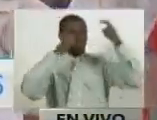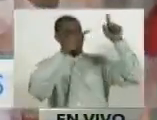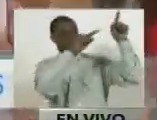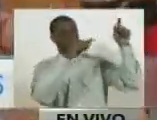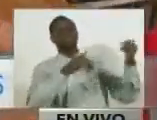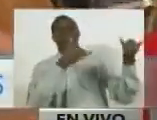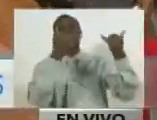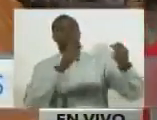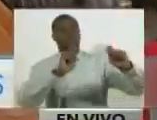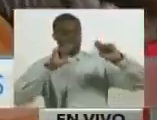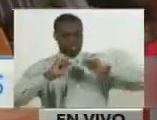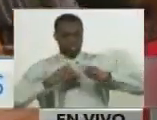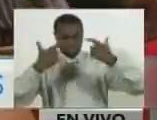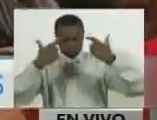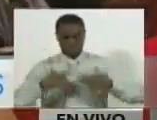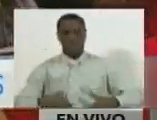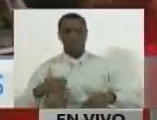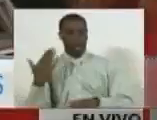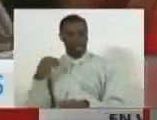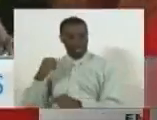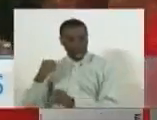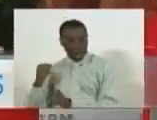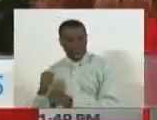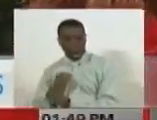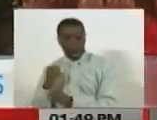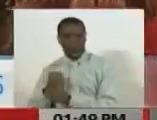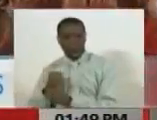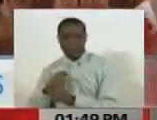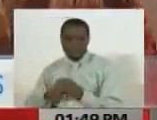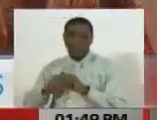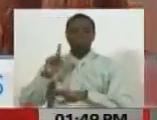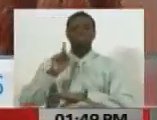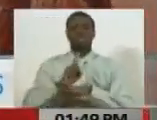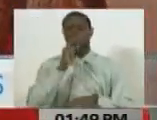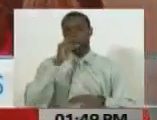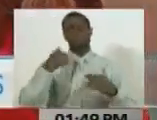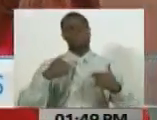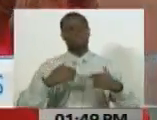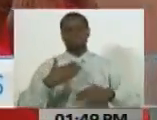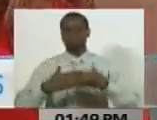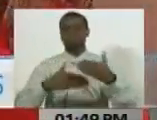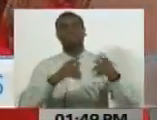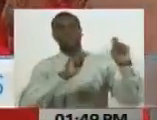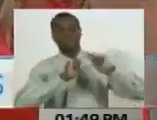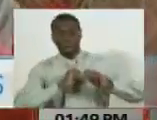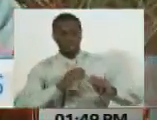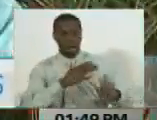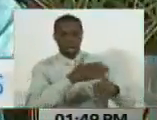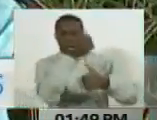este humilde obrero que quedó aquí con el legado de él, Nicolás Maduro. Nunca, nunca, jamás.